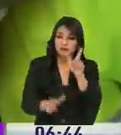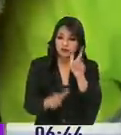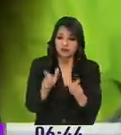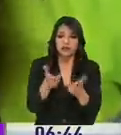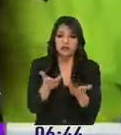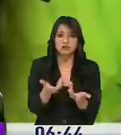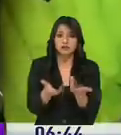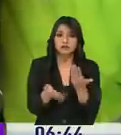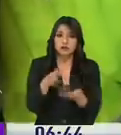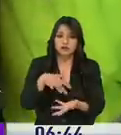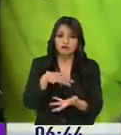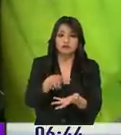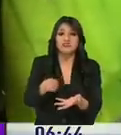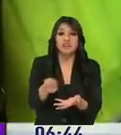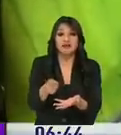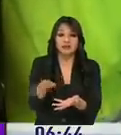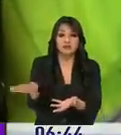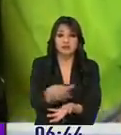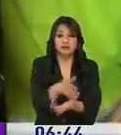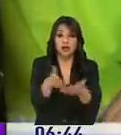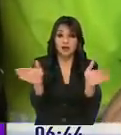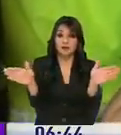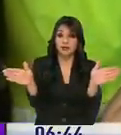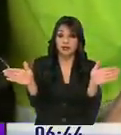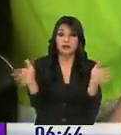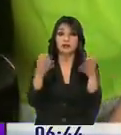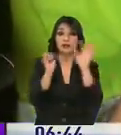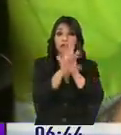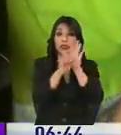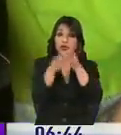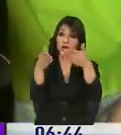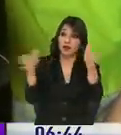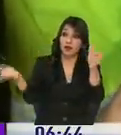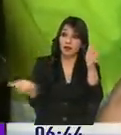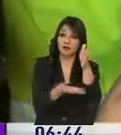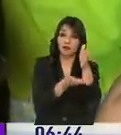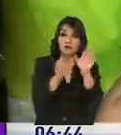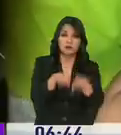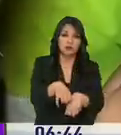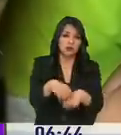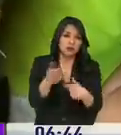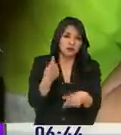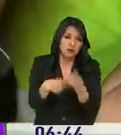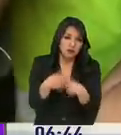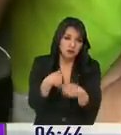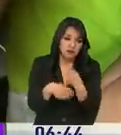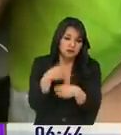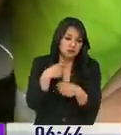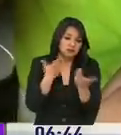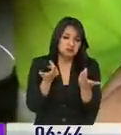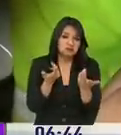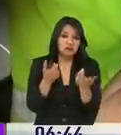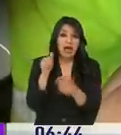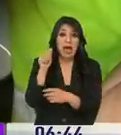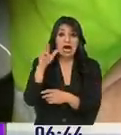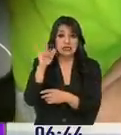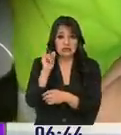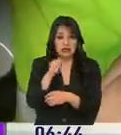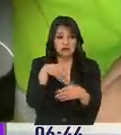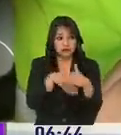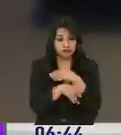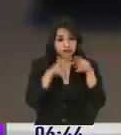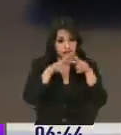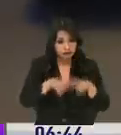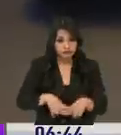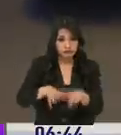nos facilitaron las llaves para poder abrir el local y así proceder conjunto al personal del ARSA a verificar la